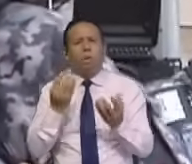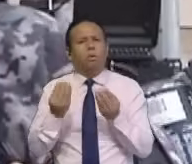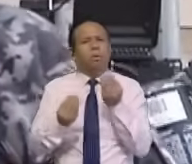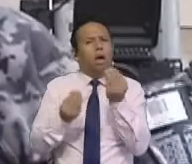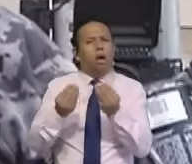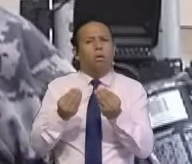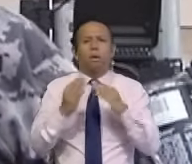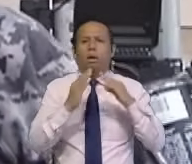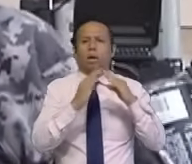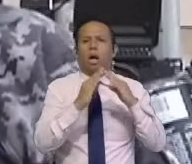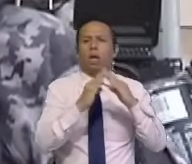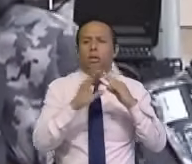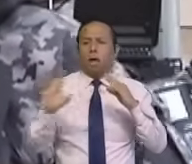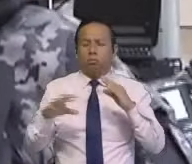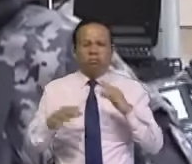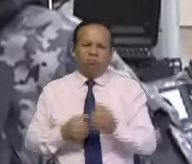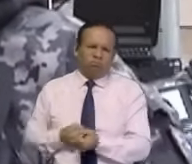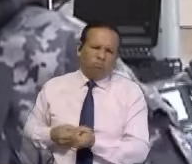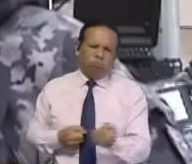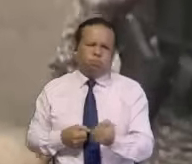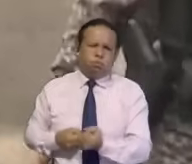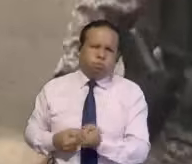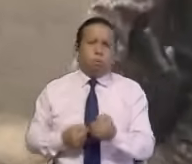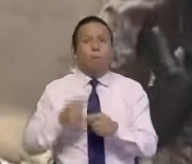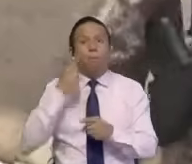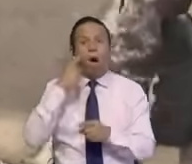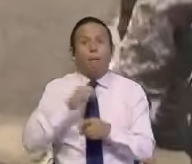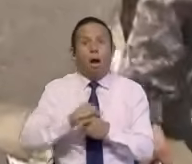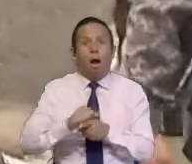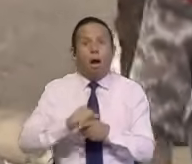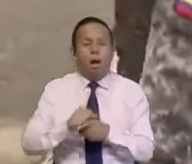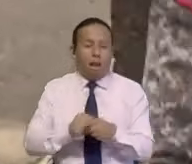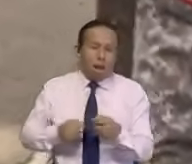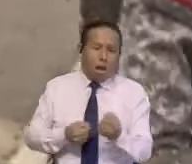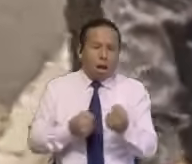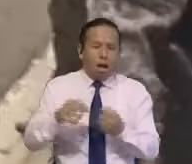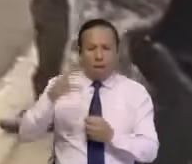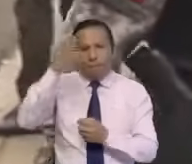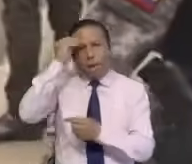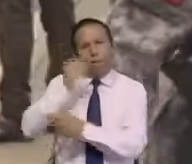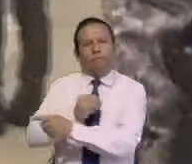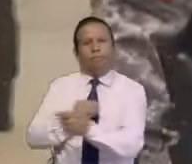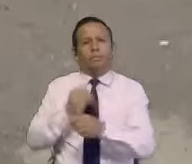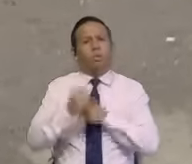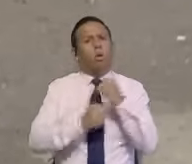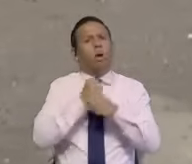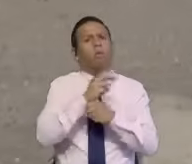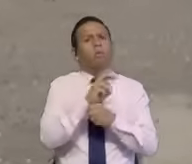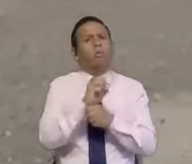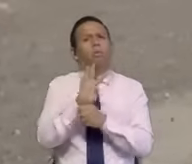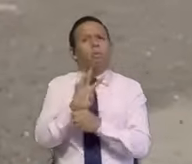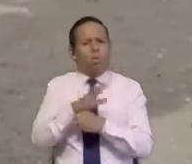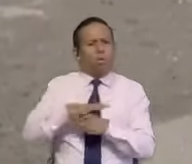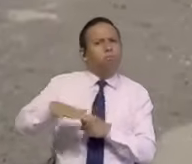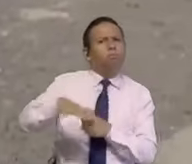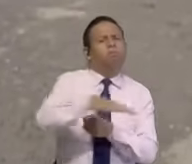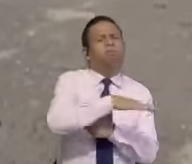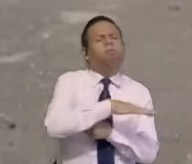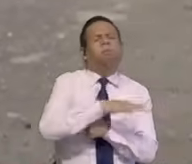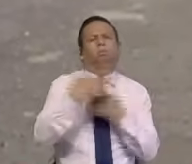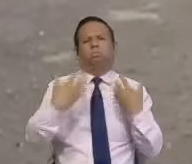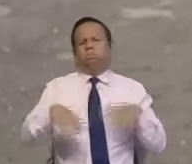casa justamente que se adapta a las condiciones. De hecho, en lo que va de este 2024, este sector ha logrado